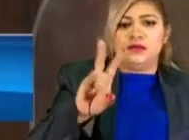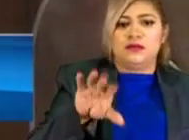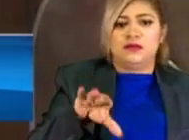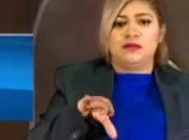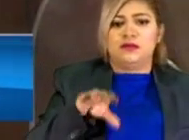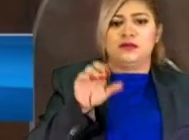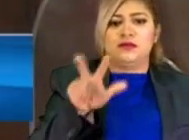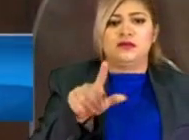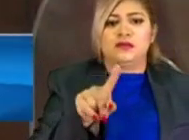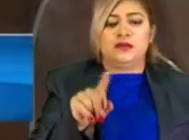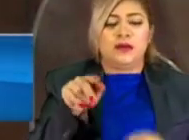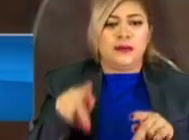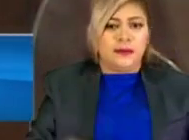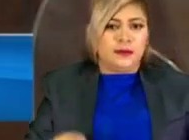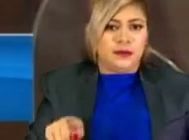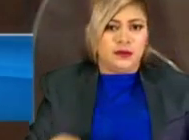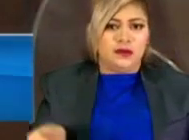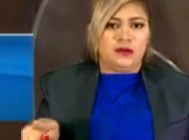7.731 personas.